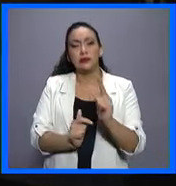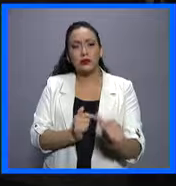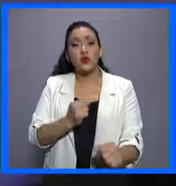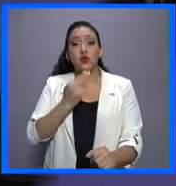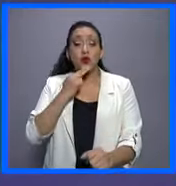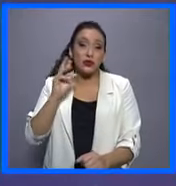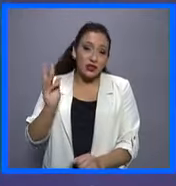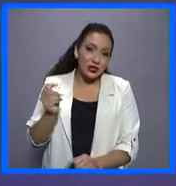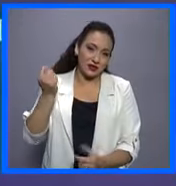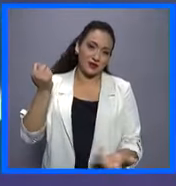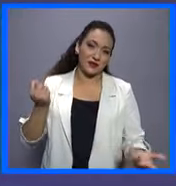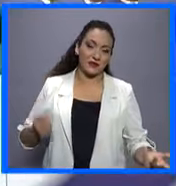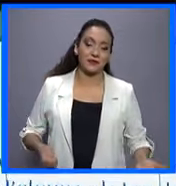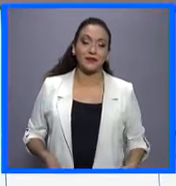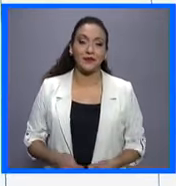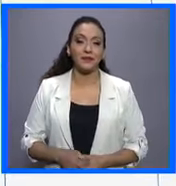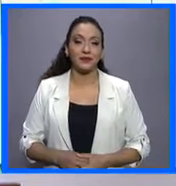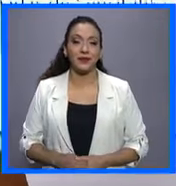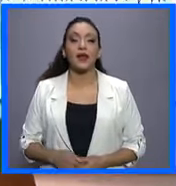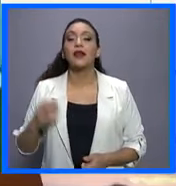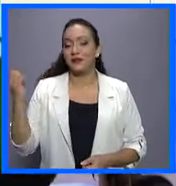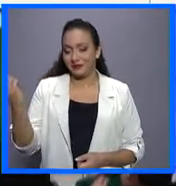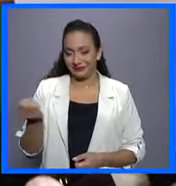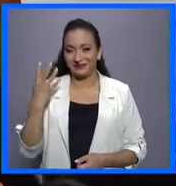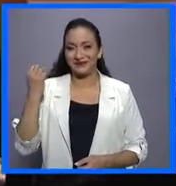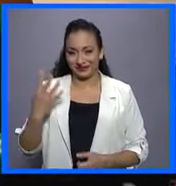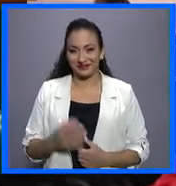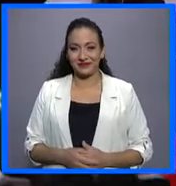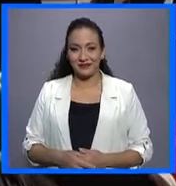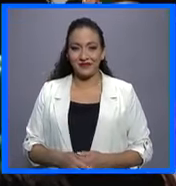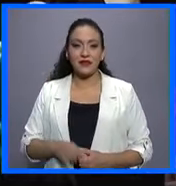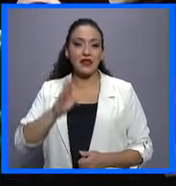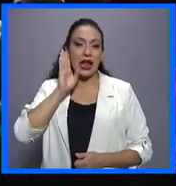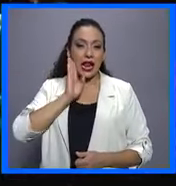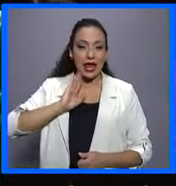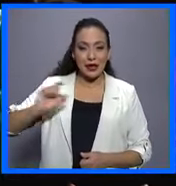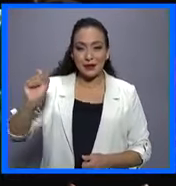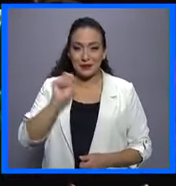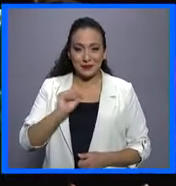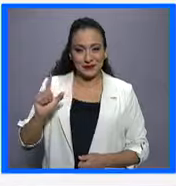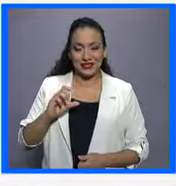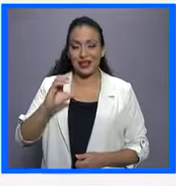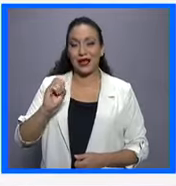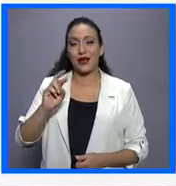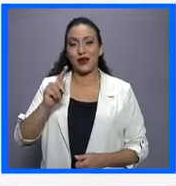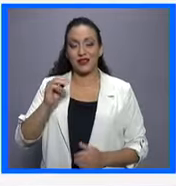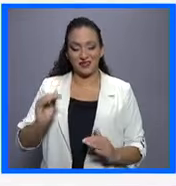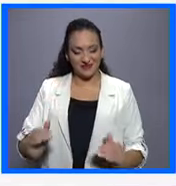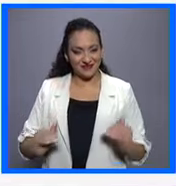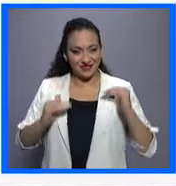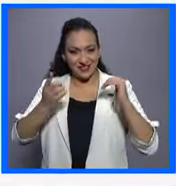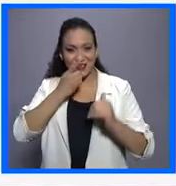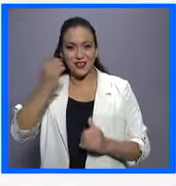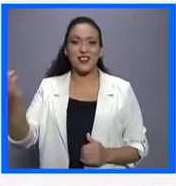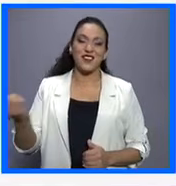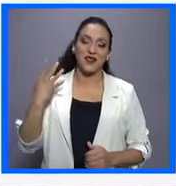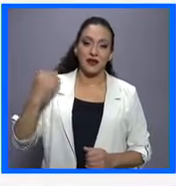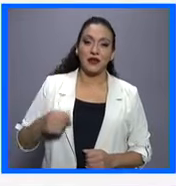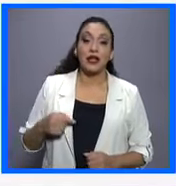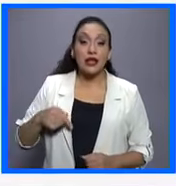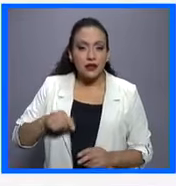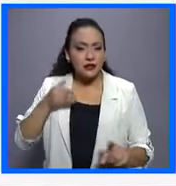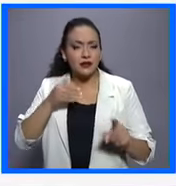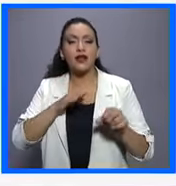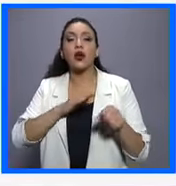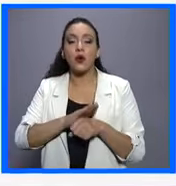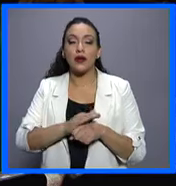electrónicos. Durante su conferencia magistral, la ministra Ortiz Alf señaló que esta reforma busca atender asuntos técnicos